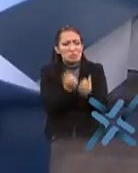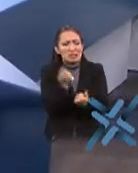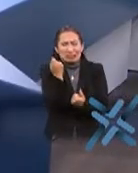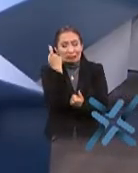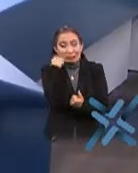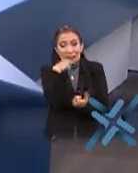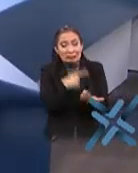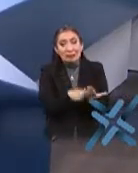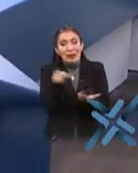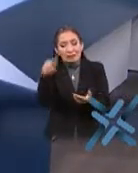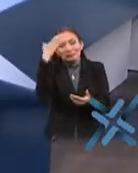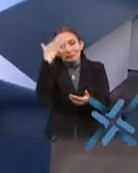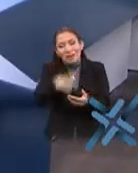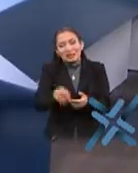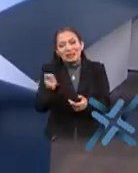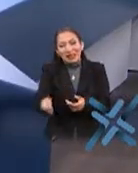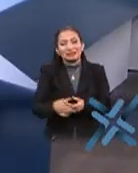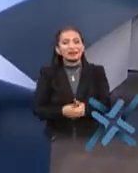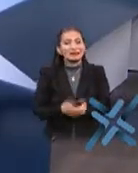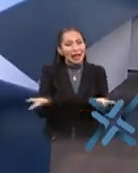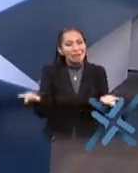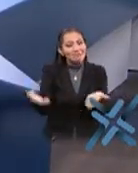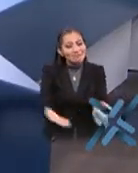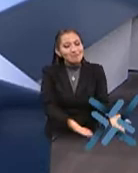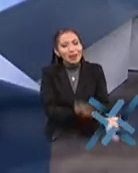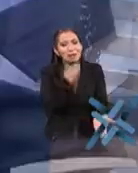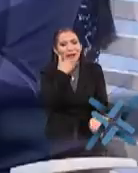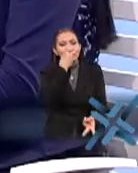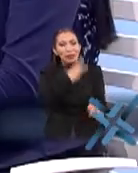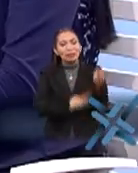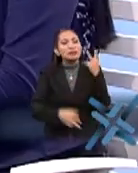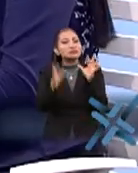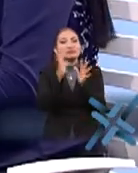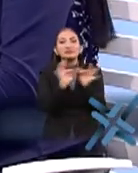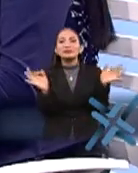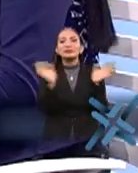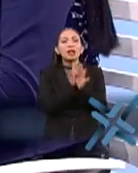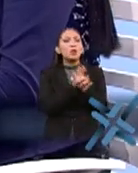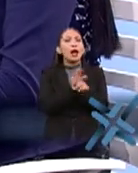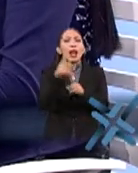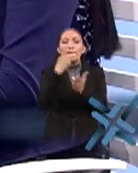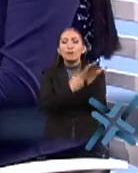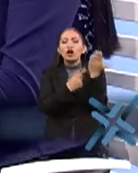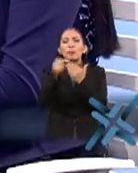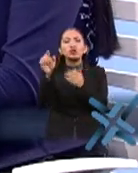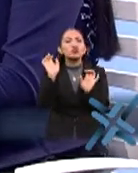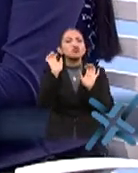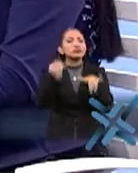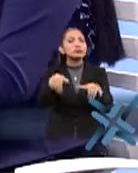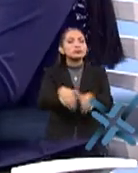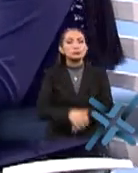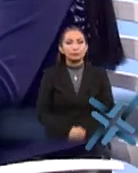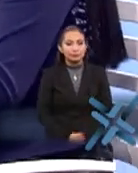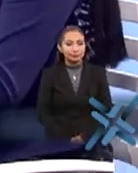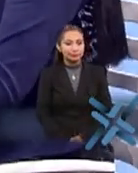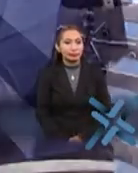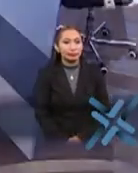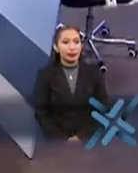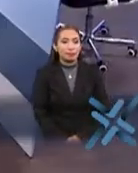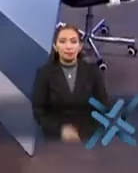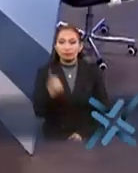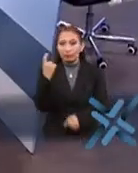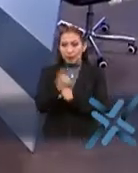todos muy bien, pero ella sí. Claro que sí. Pues la presentamos, bienvenida. Cuéntanos, ¿cuál es el programa al que tú estás adscrita? Bueno,